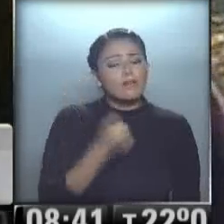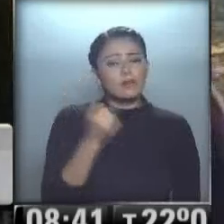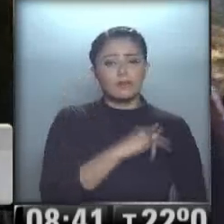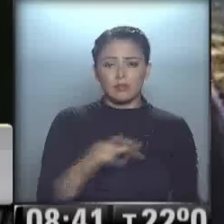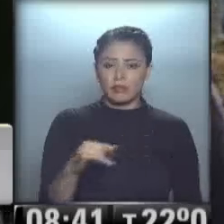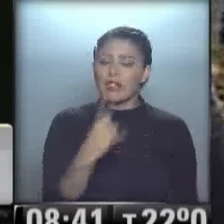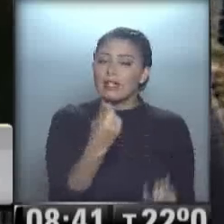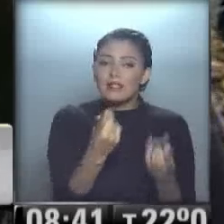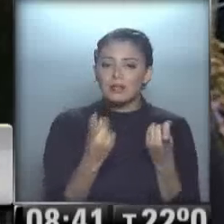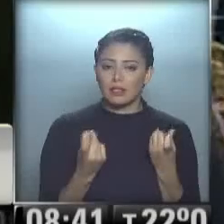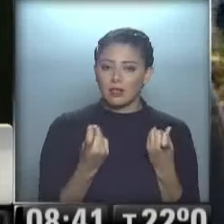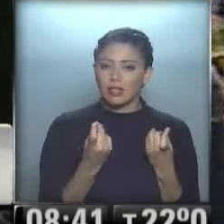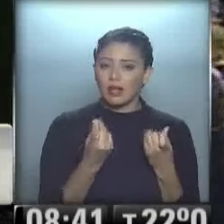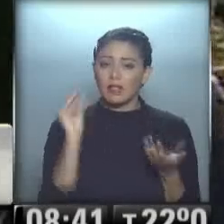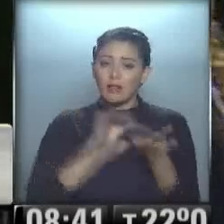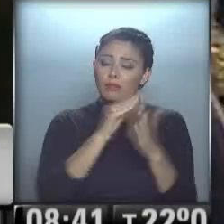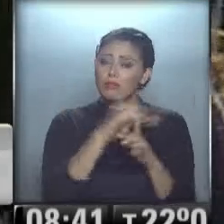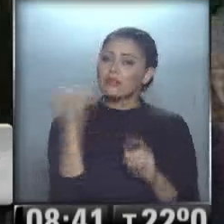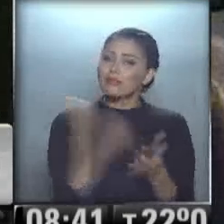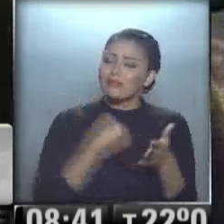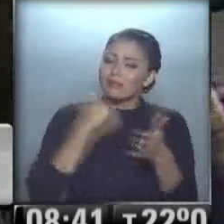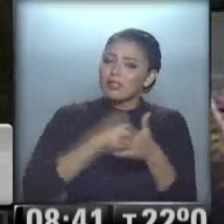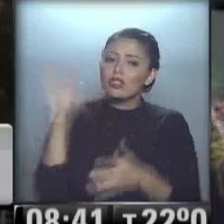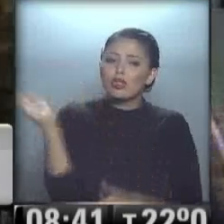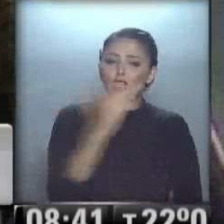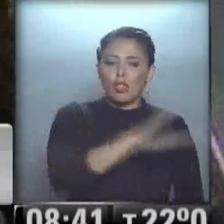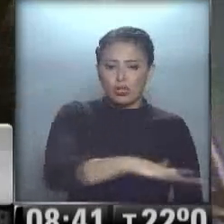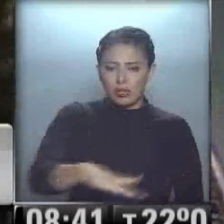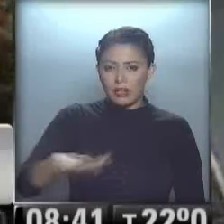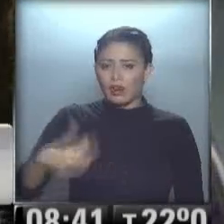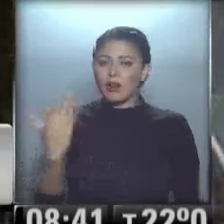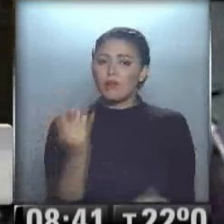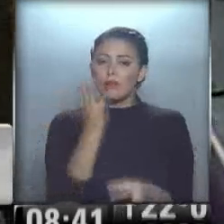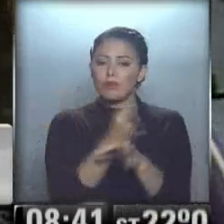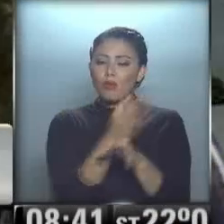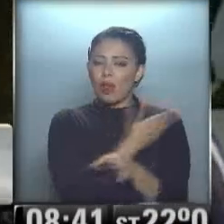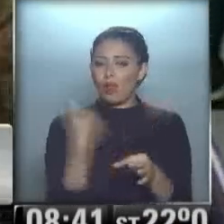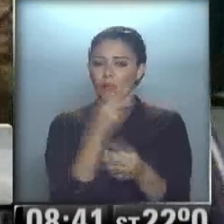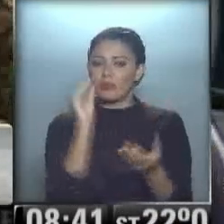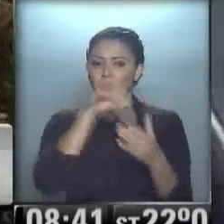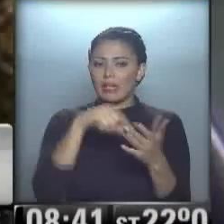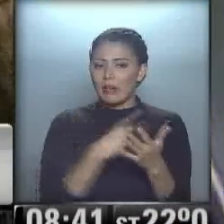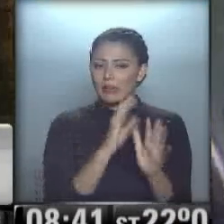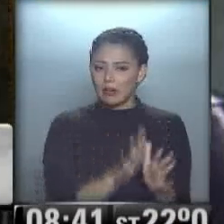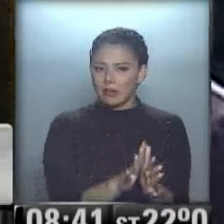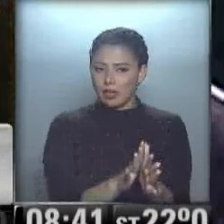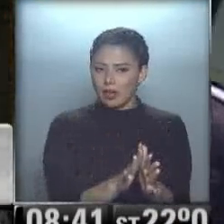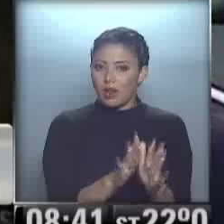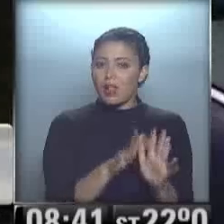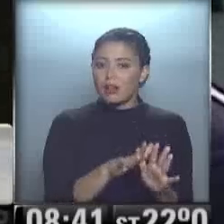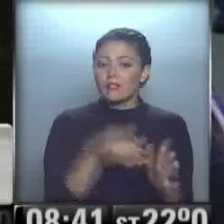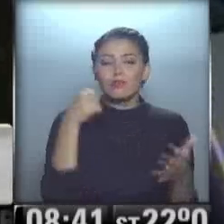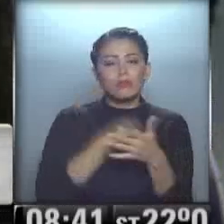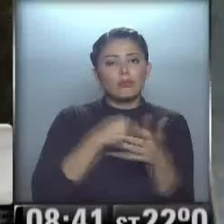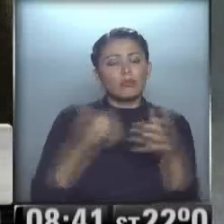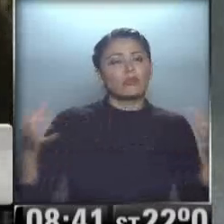que es necesaria la matrícula y peleamos para que todos los nenes estén adentro de la escuela pública en la ciudad de Buenos Aires es una pelea